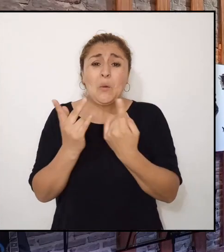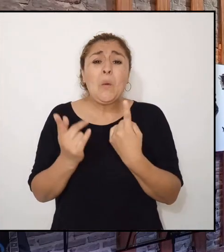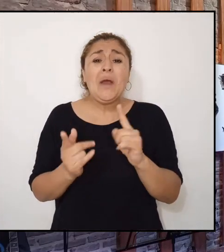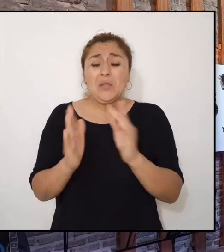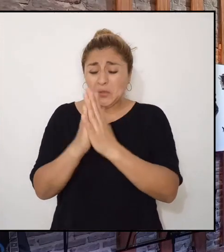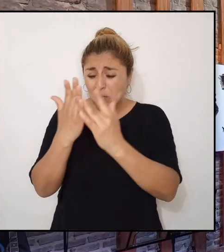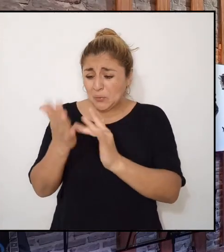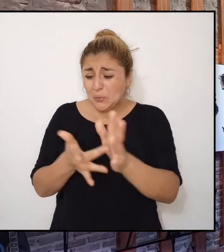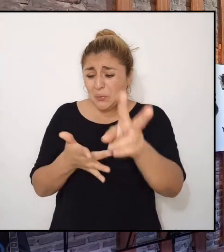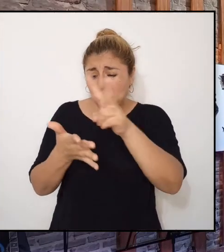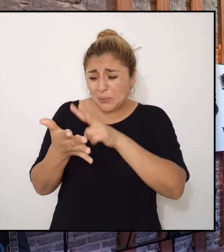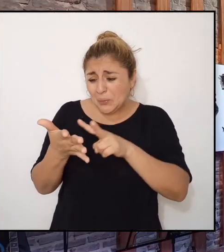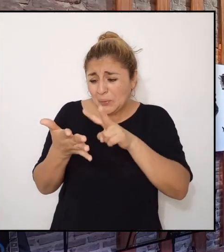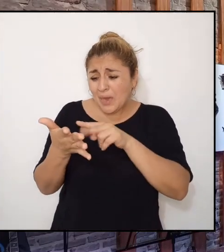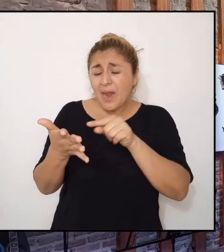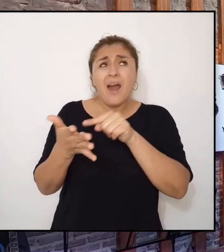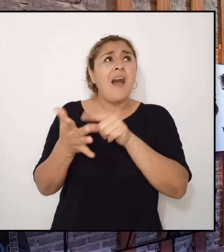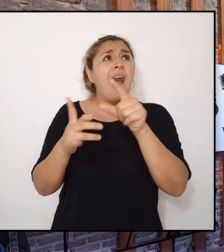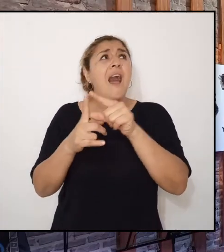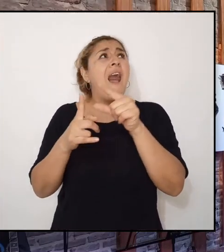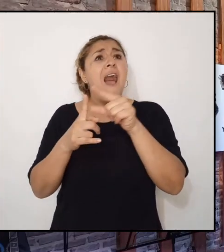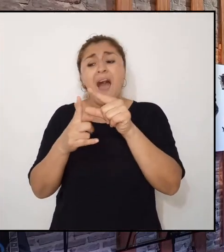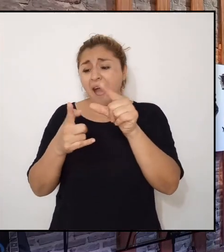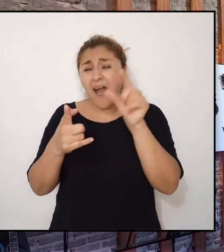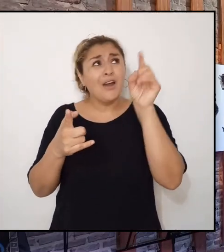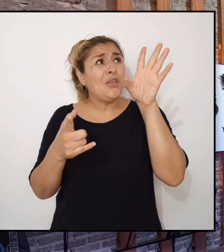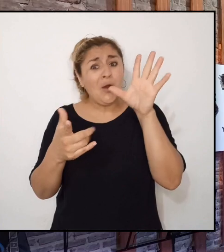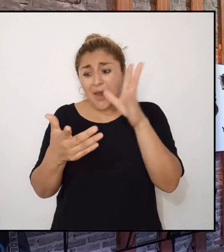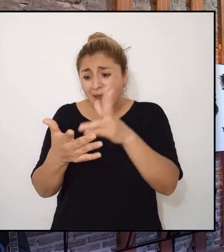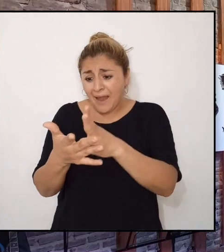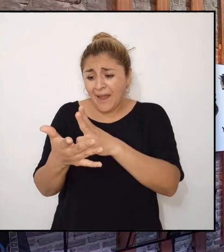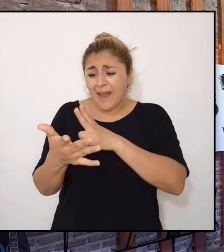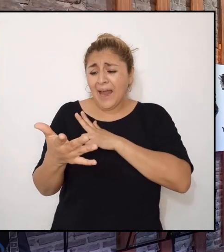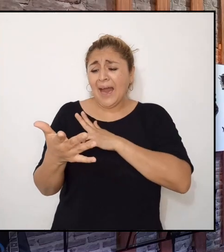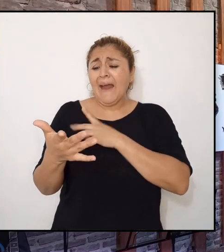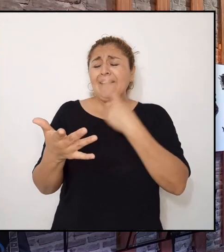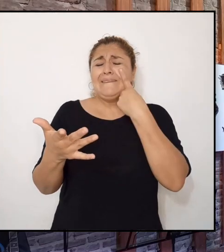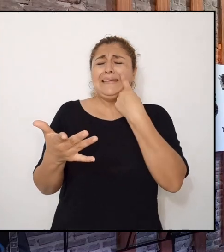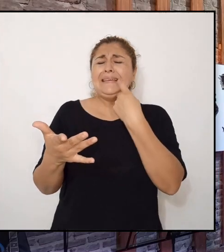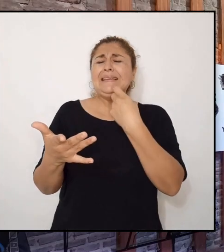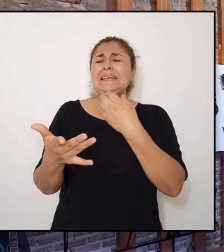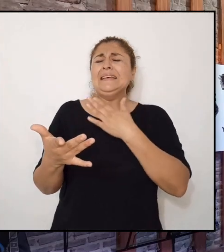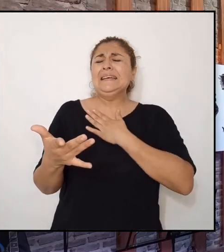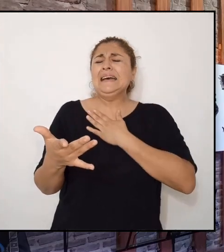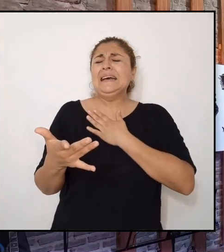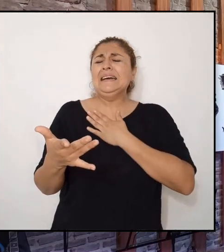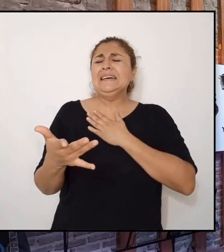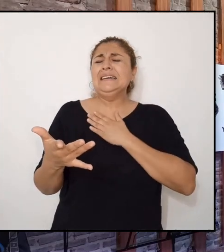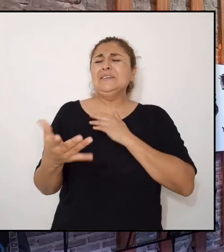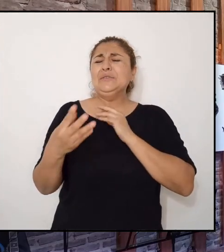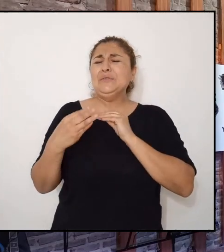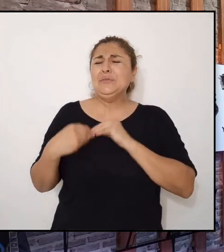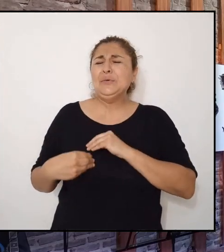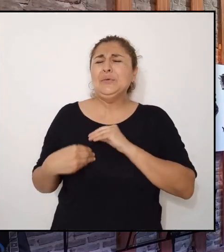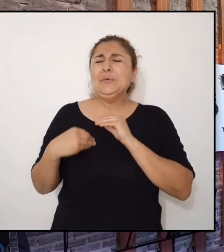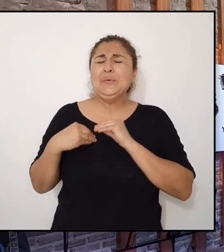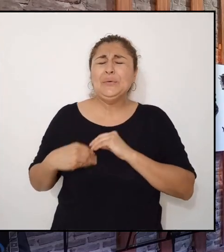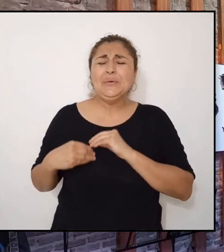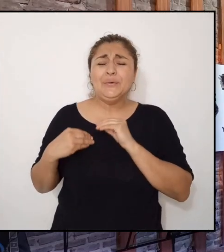y Dios se revela en mi vida, digo, Señor, ¿y ahora qué haré? Y el Señor me dice, seguí leyendo.